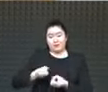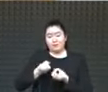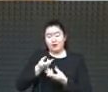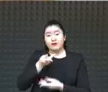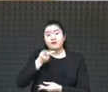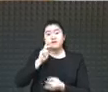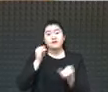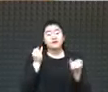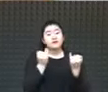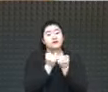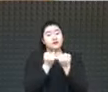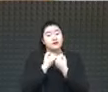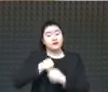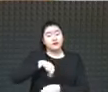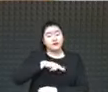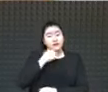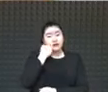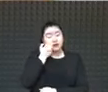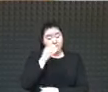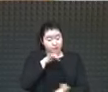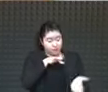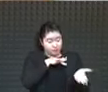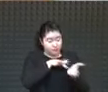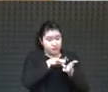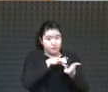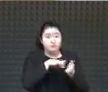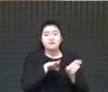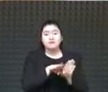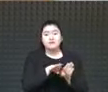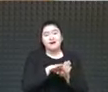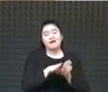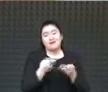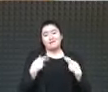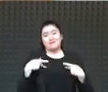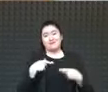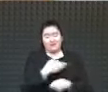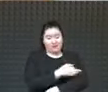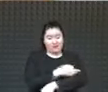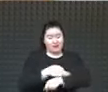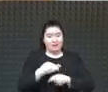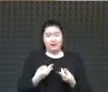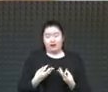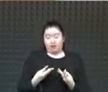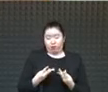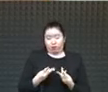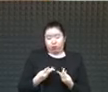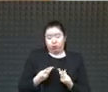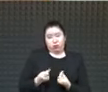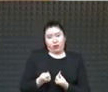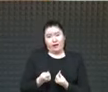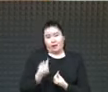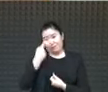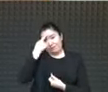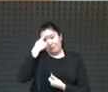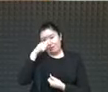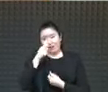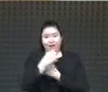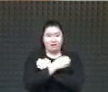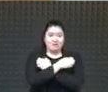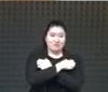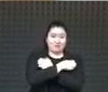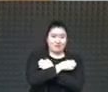el derecho a la educación apoyando a los gastos que hacen las familias para la educación de niñas y niños. En